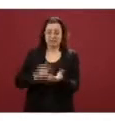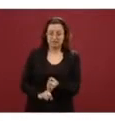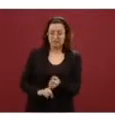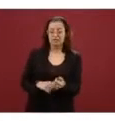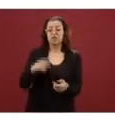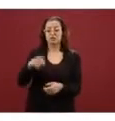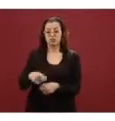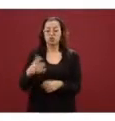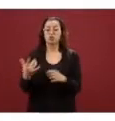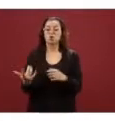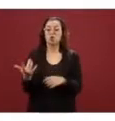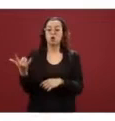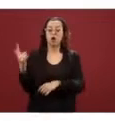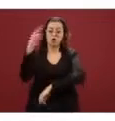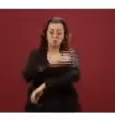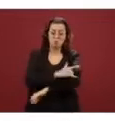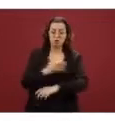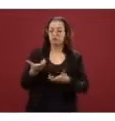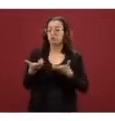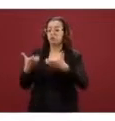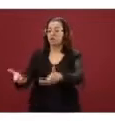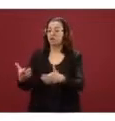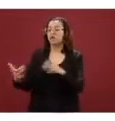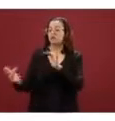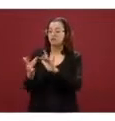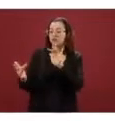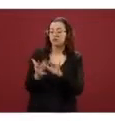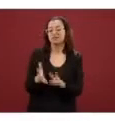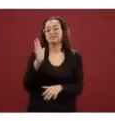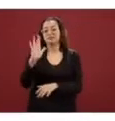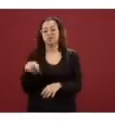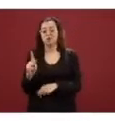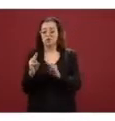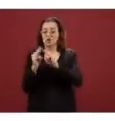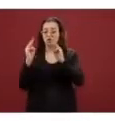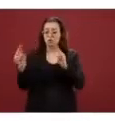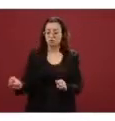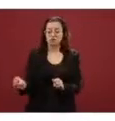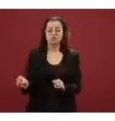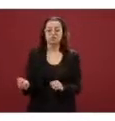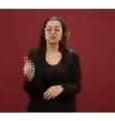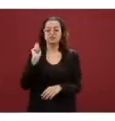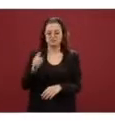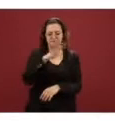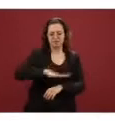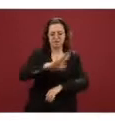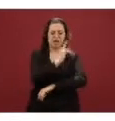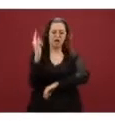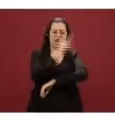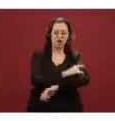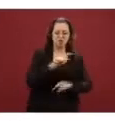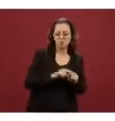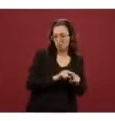el aeropuerto con las vías de comunicación, tenemos una vialidad de 5 kilómetros que va a conectar la zona del aeropuerto, a la zona de